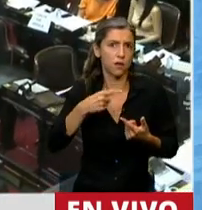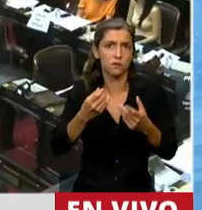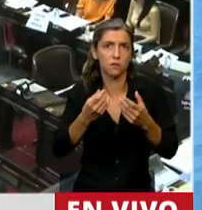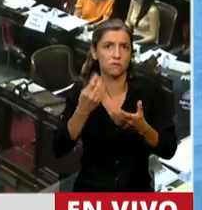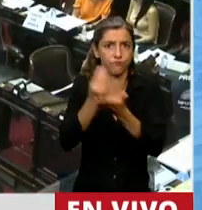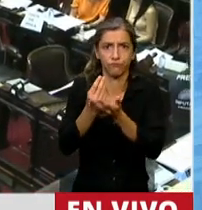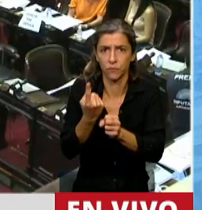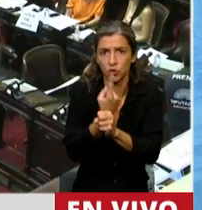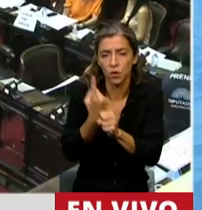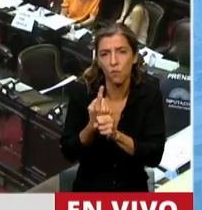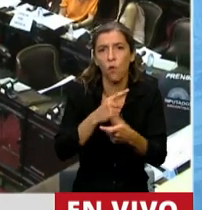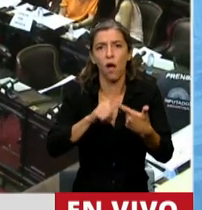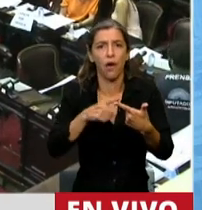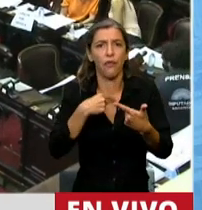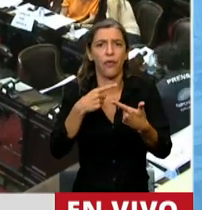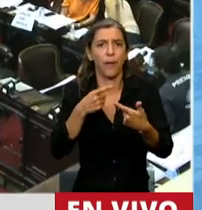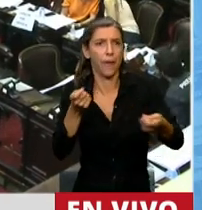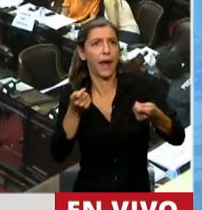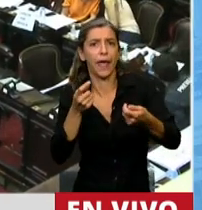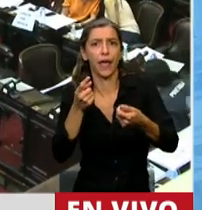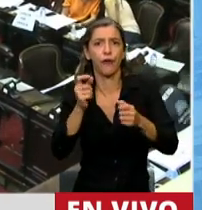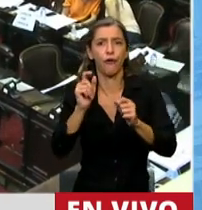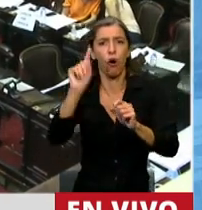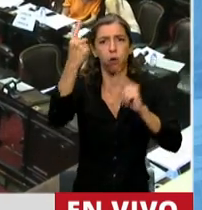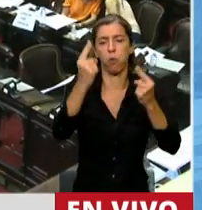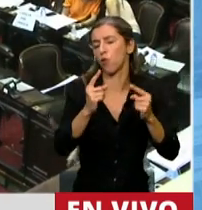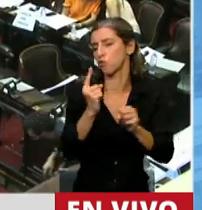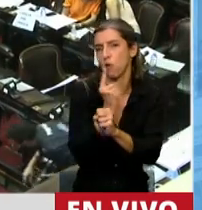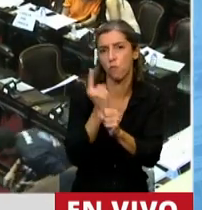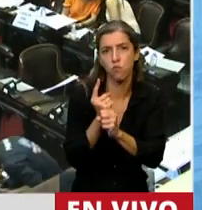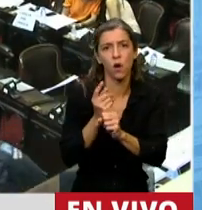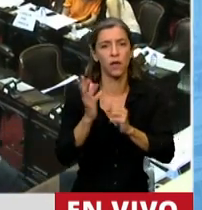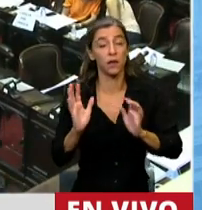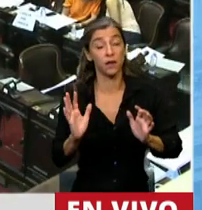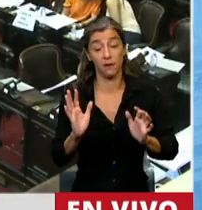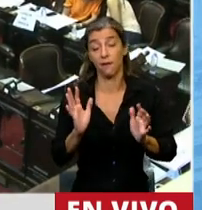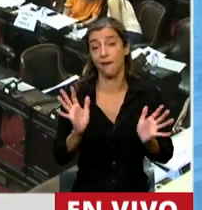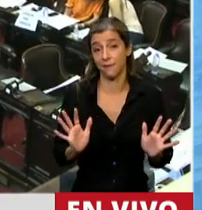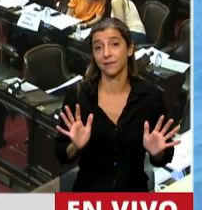condiciones de existir por sí mismas. Esta es la razón por la cual